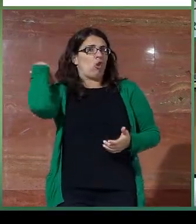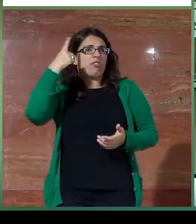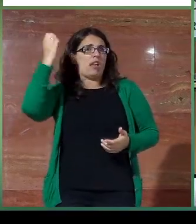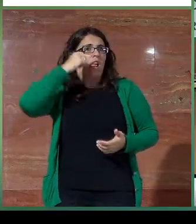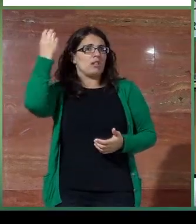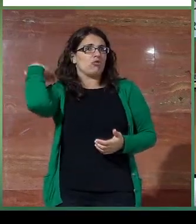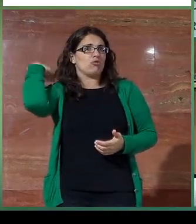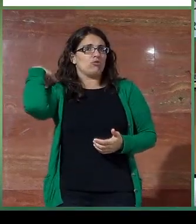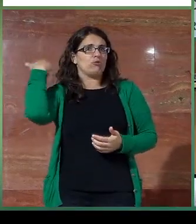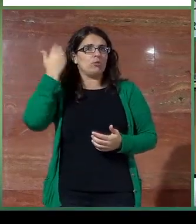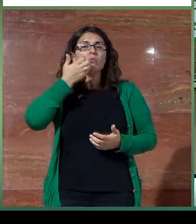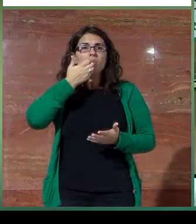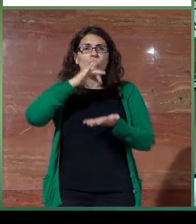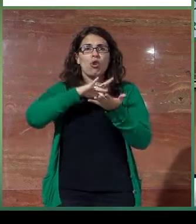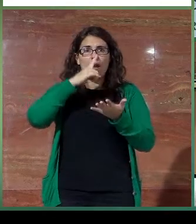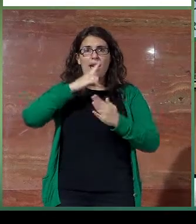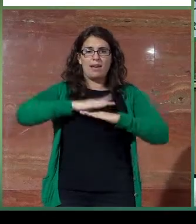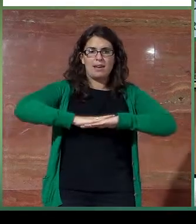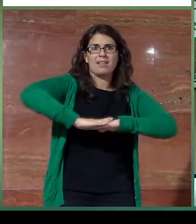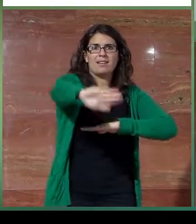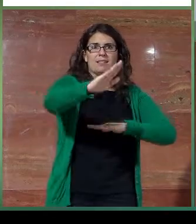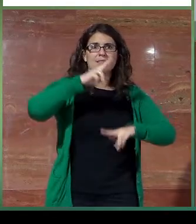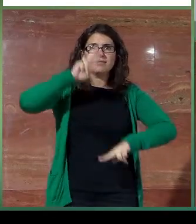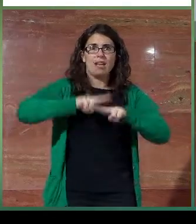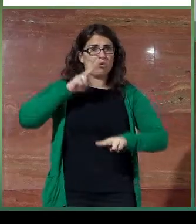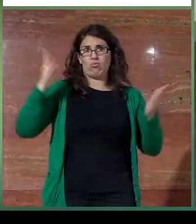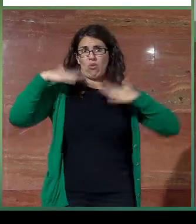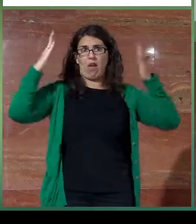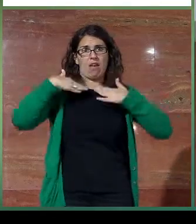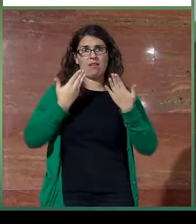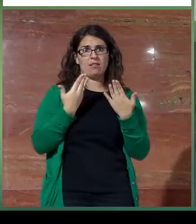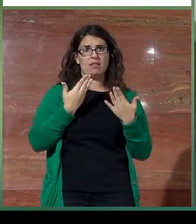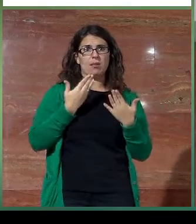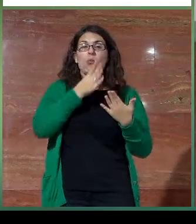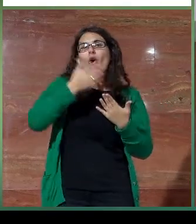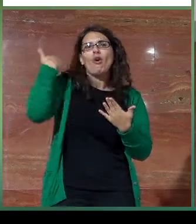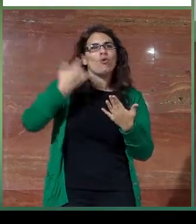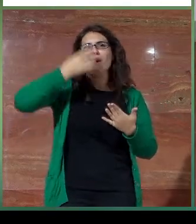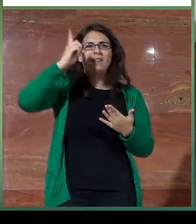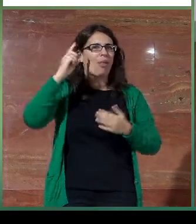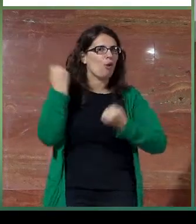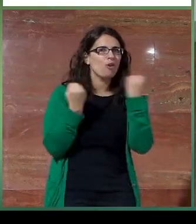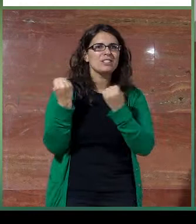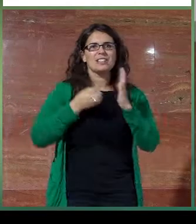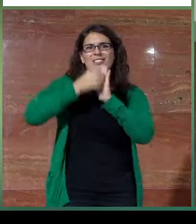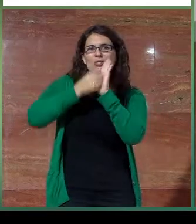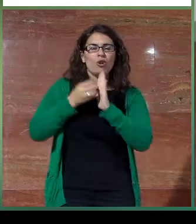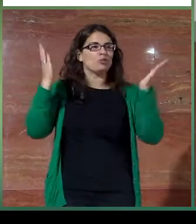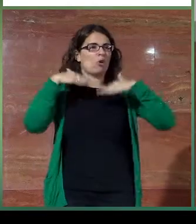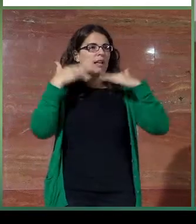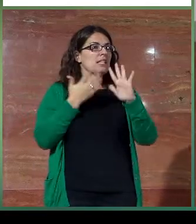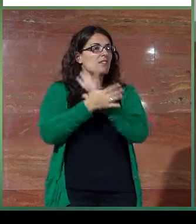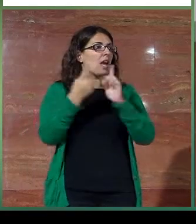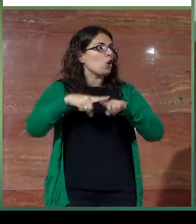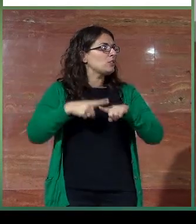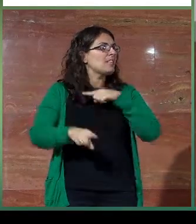nada asfaltado, no había inventado una serie de cosas, no había coches, no había ascensores, con lo cual se hacían las cosas